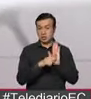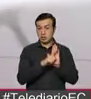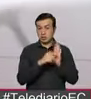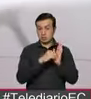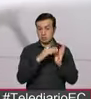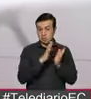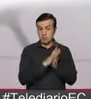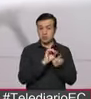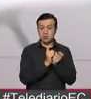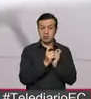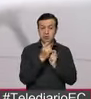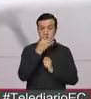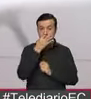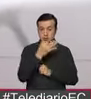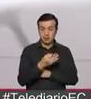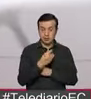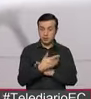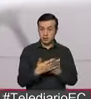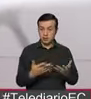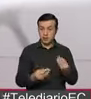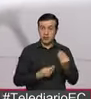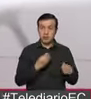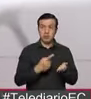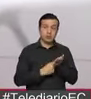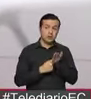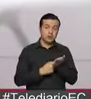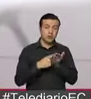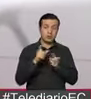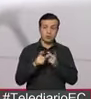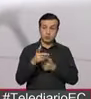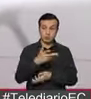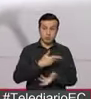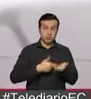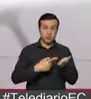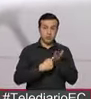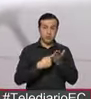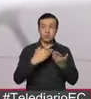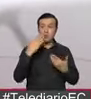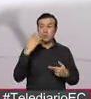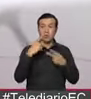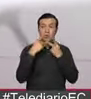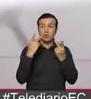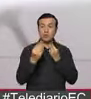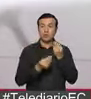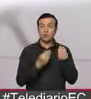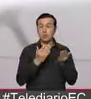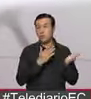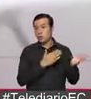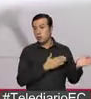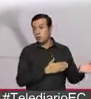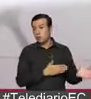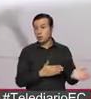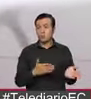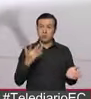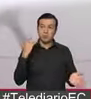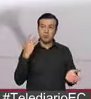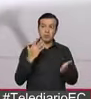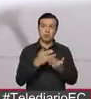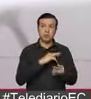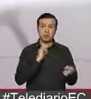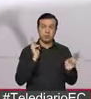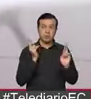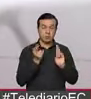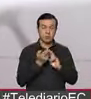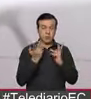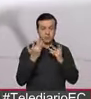debe transformar realidades lo que debemos es debatir como ciudadanos en lo político y en lo público si efectivamente las últimas reformas que